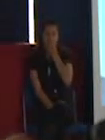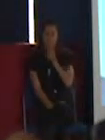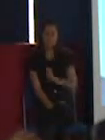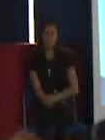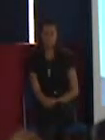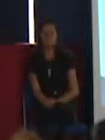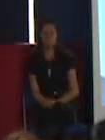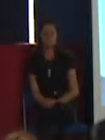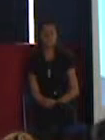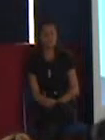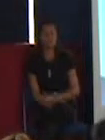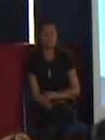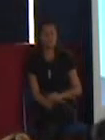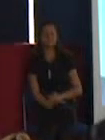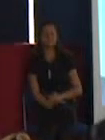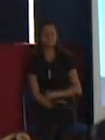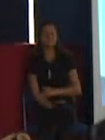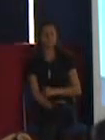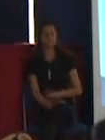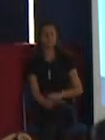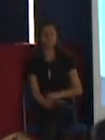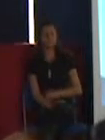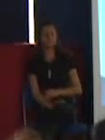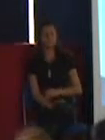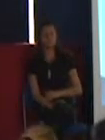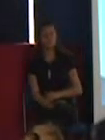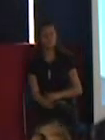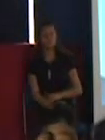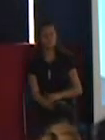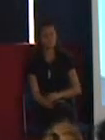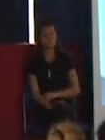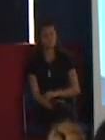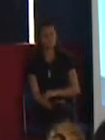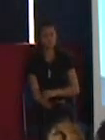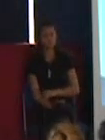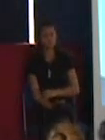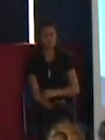Acceso y accesibilidad. ¿Tendrán alguna diferencia?